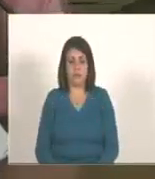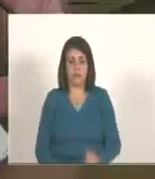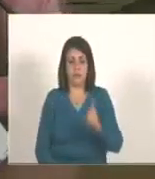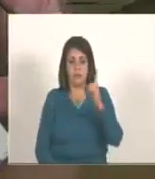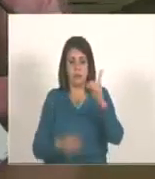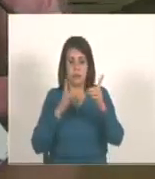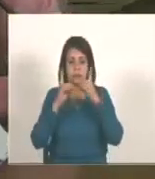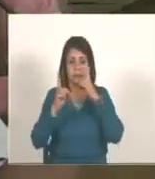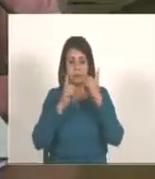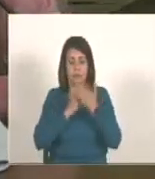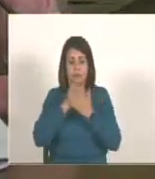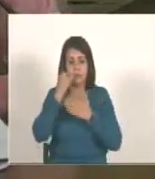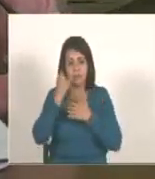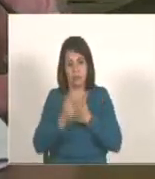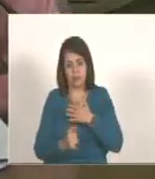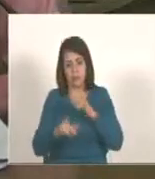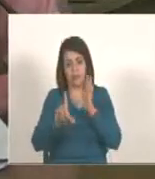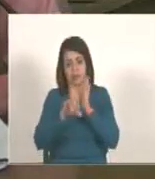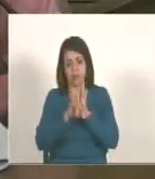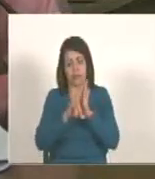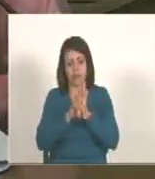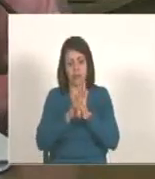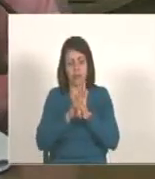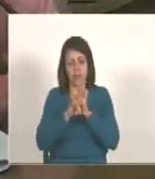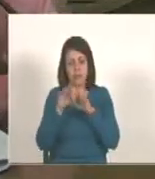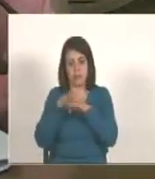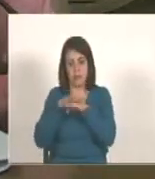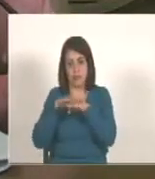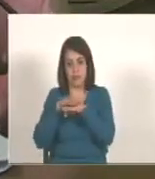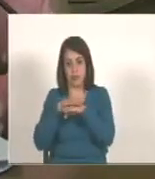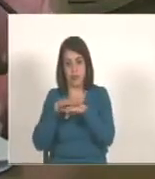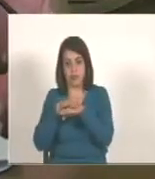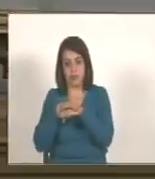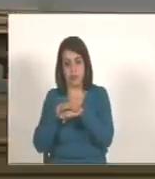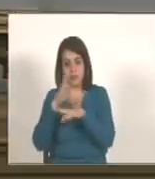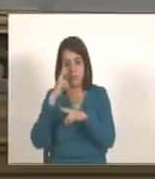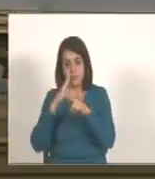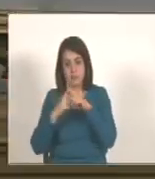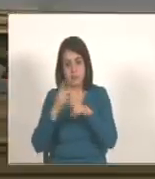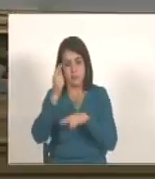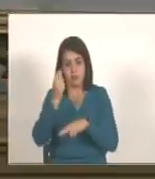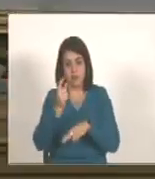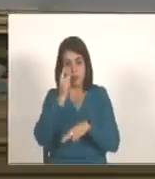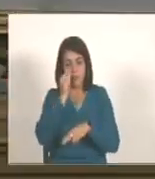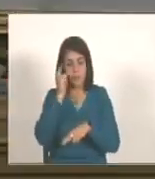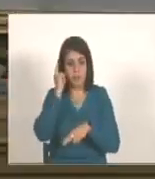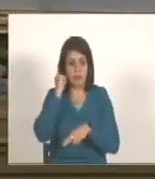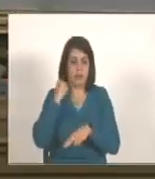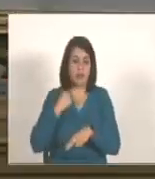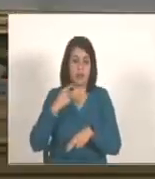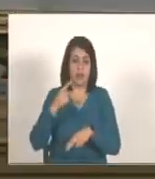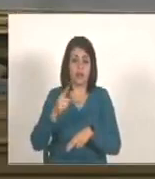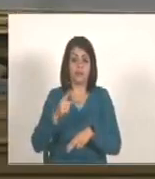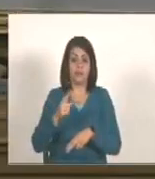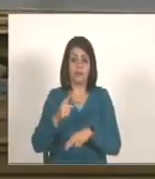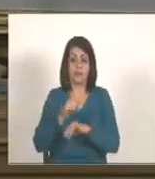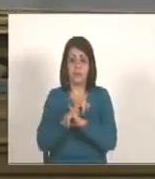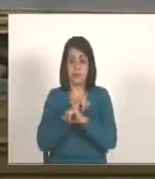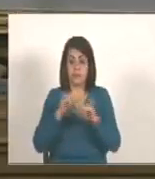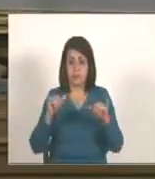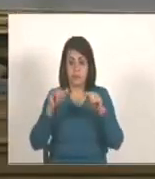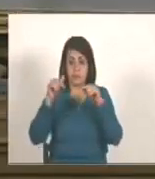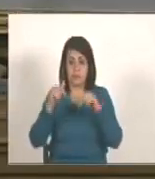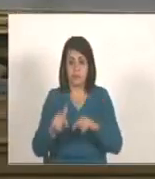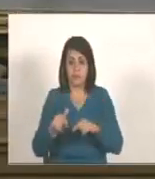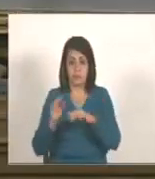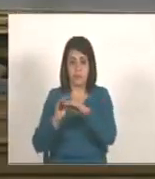Primera discusión del proyecto de ley... Perdón, secretaria. Las honorables diputadas y los honorables diputados, agotada la materia para la